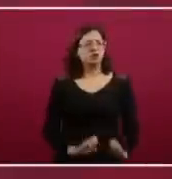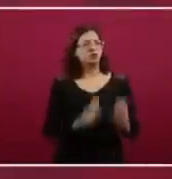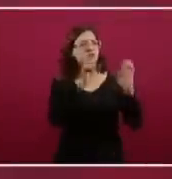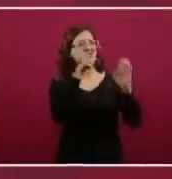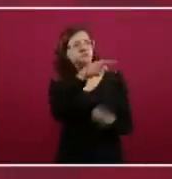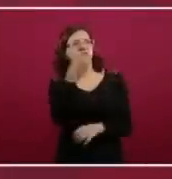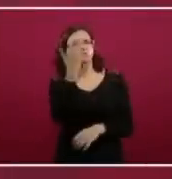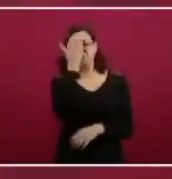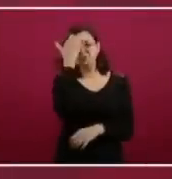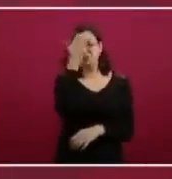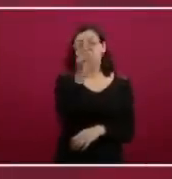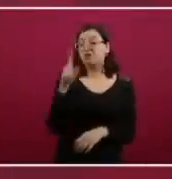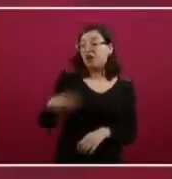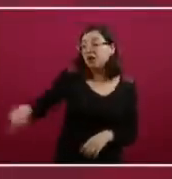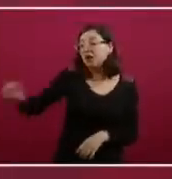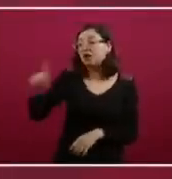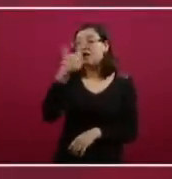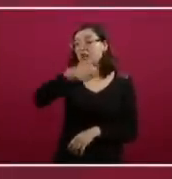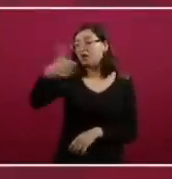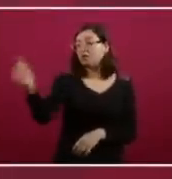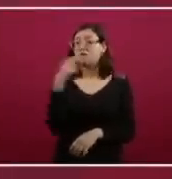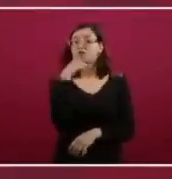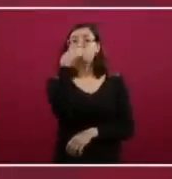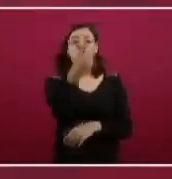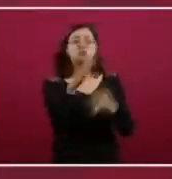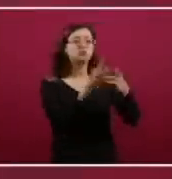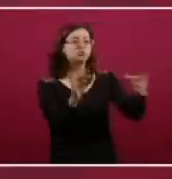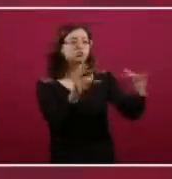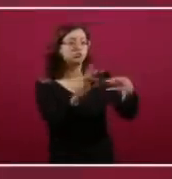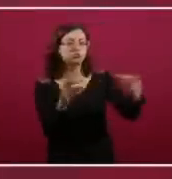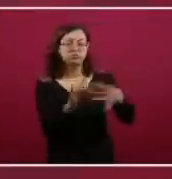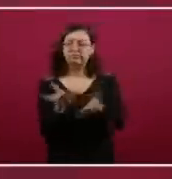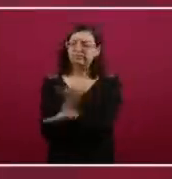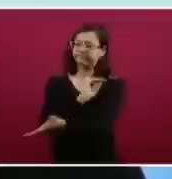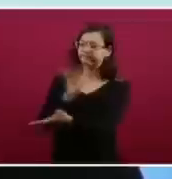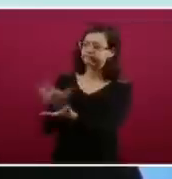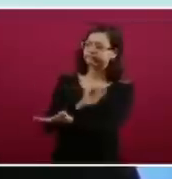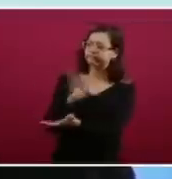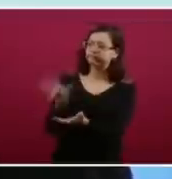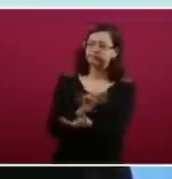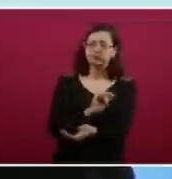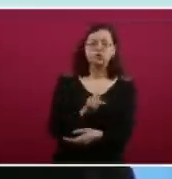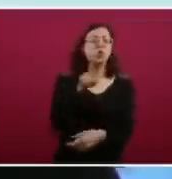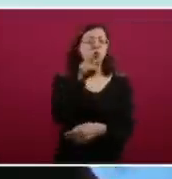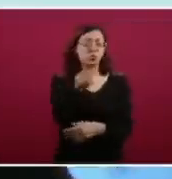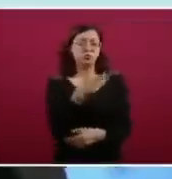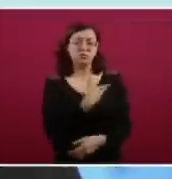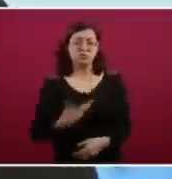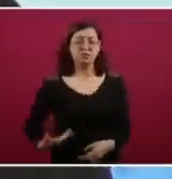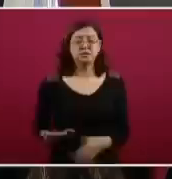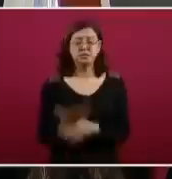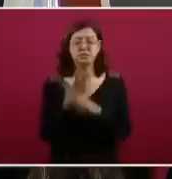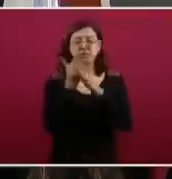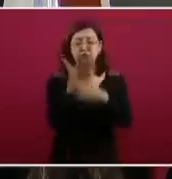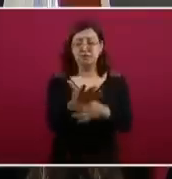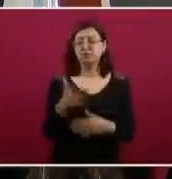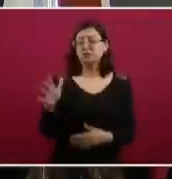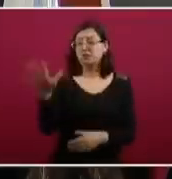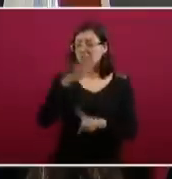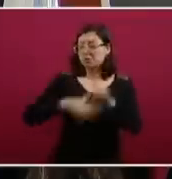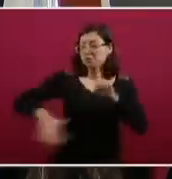edificio. Porque como usted ha reiterado, señor presidente, no se puede transformar una realidad que no se